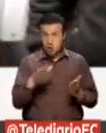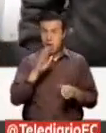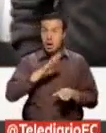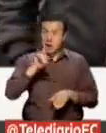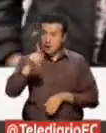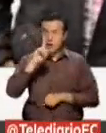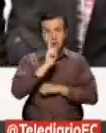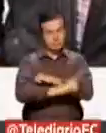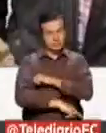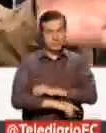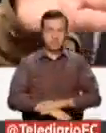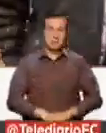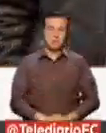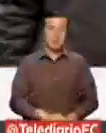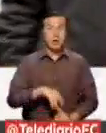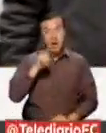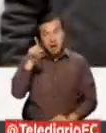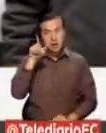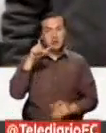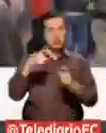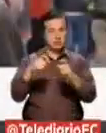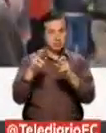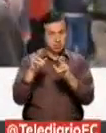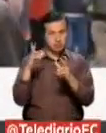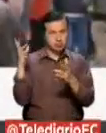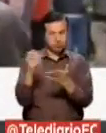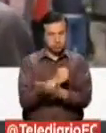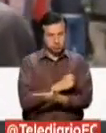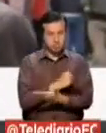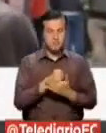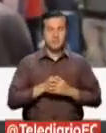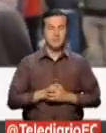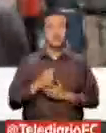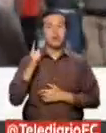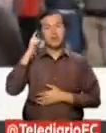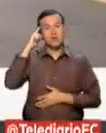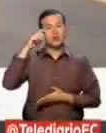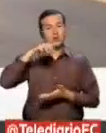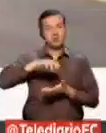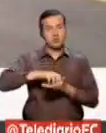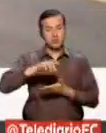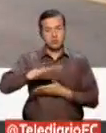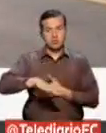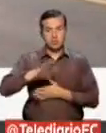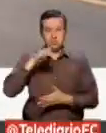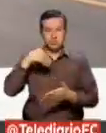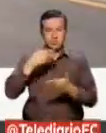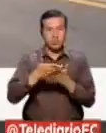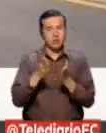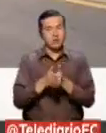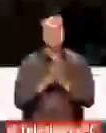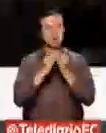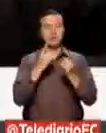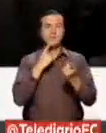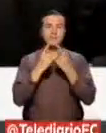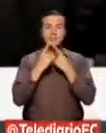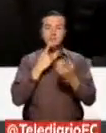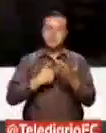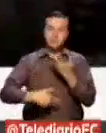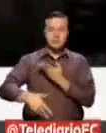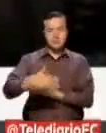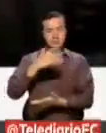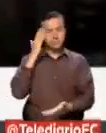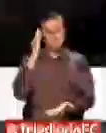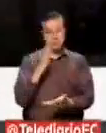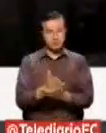él sancionarlo. A él quitarle la licencia. El gobernador del Carchi, Alex Cruz, acudió al lugar para pedir el diálogo y se levante